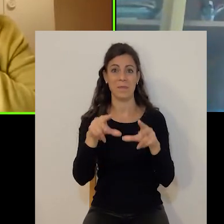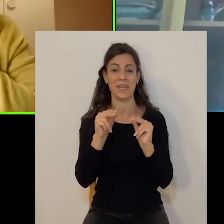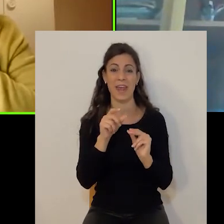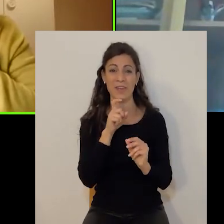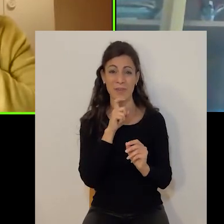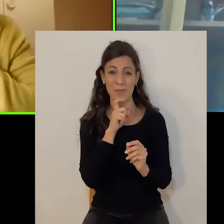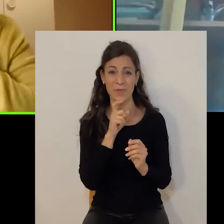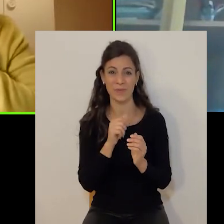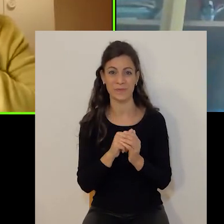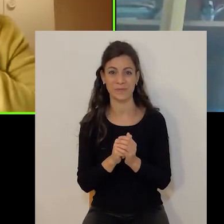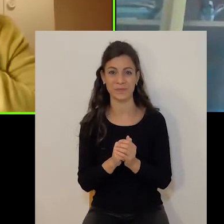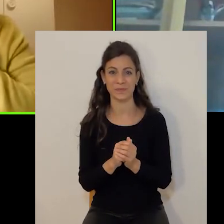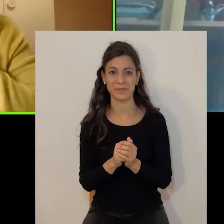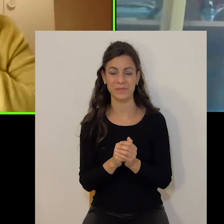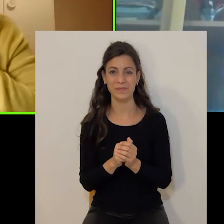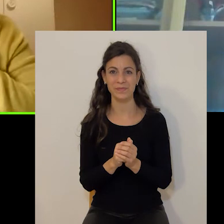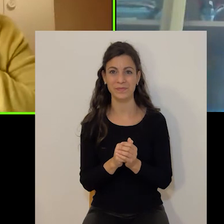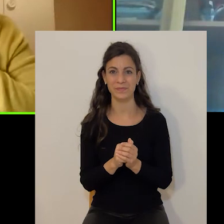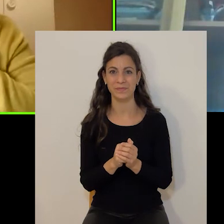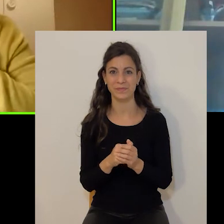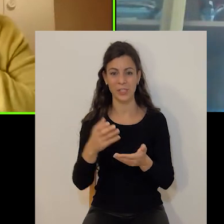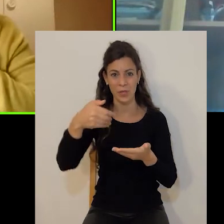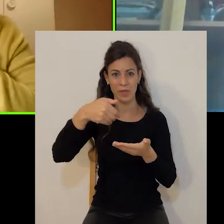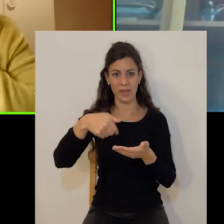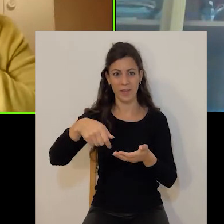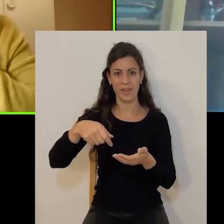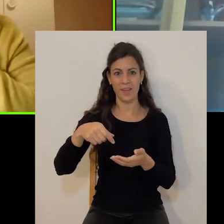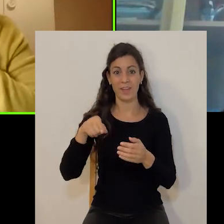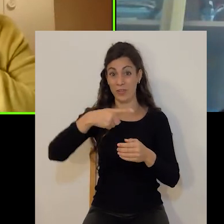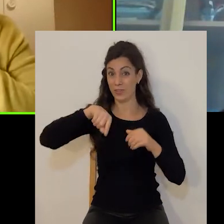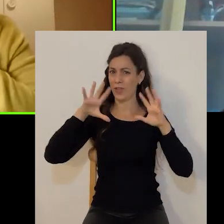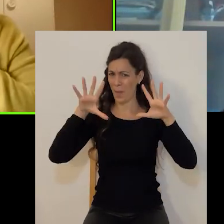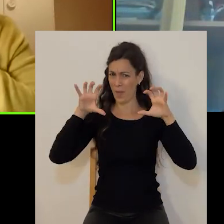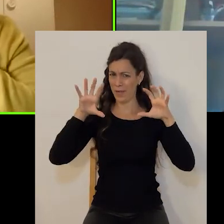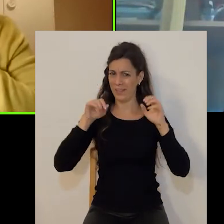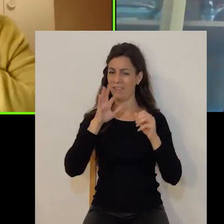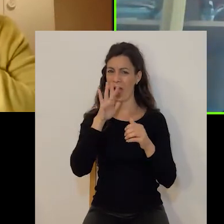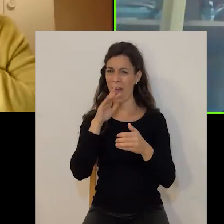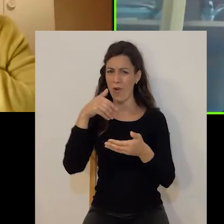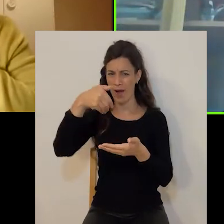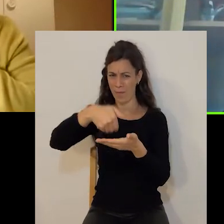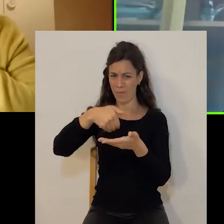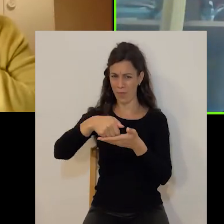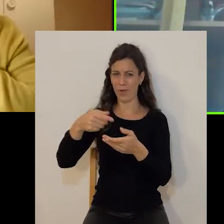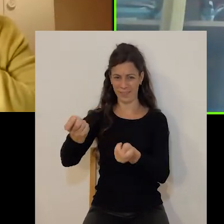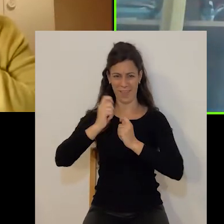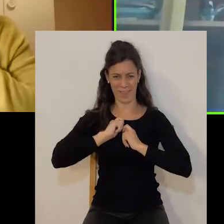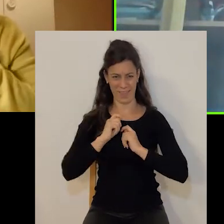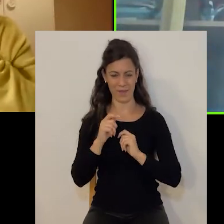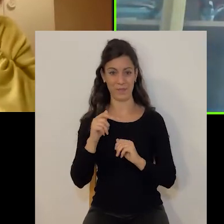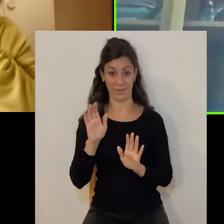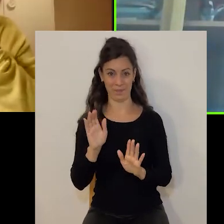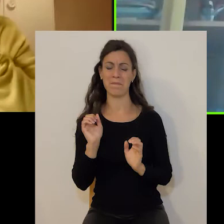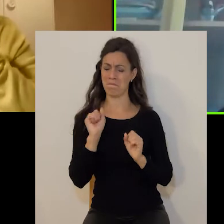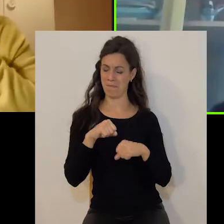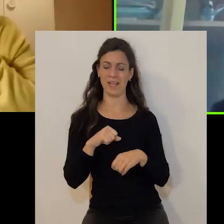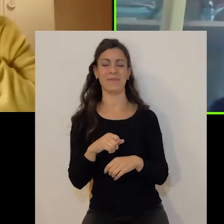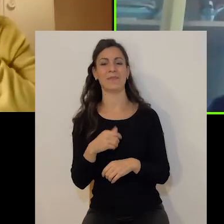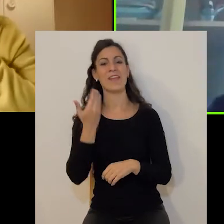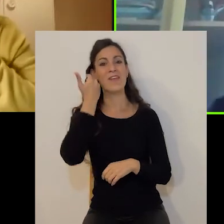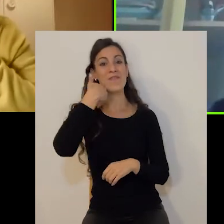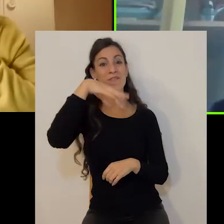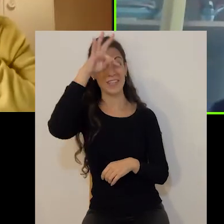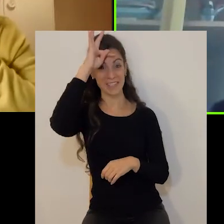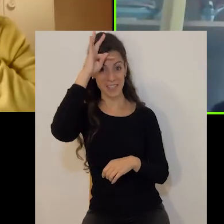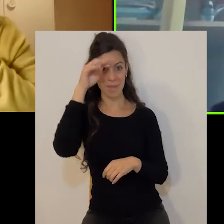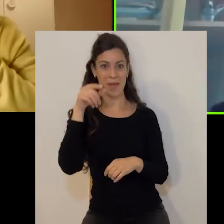tanto. Venga, danos una propuesta para hacer en casa. Para este fin de semana. Vale, para este fin de semana. Vale, pues os cogéis de